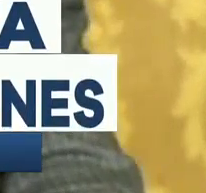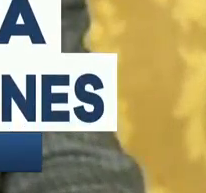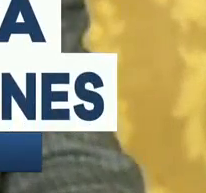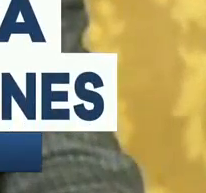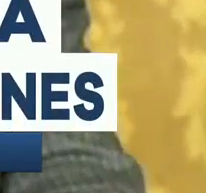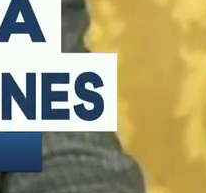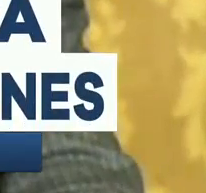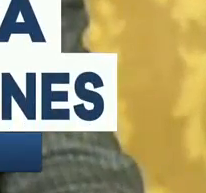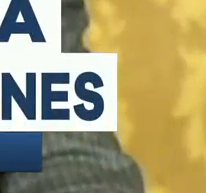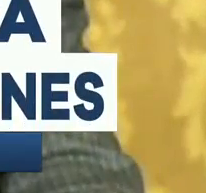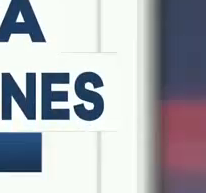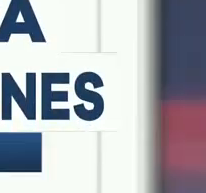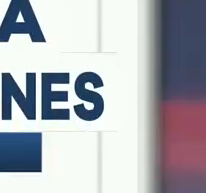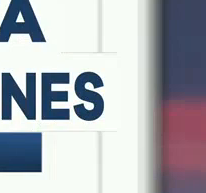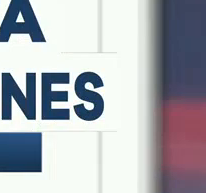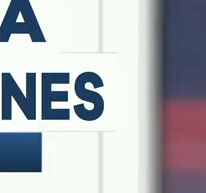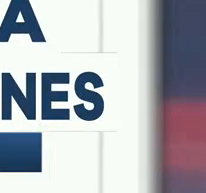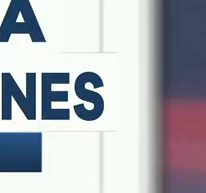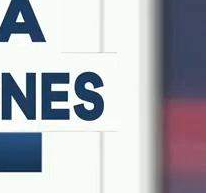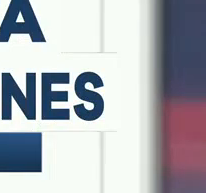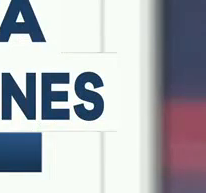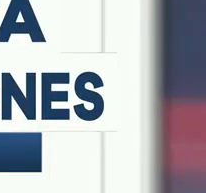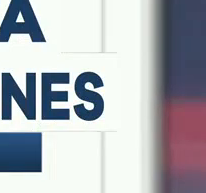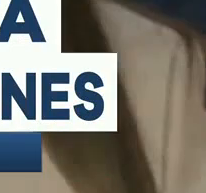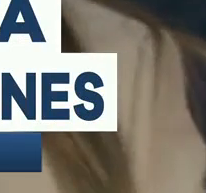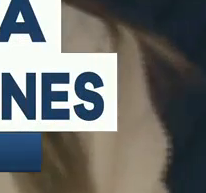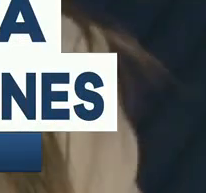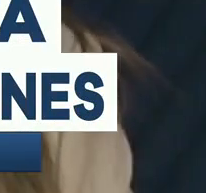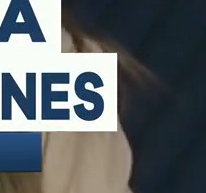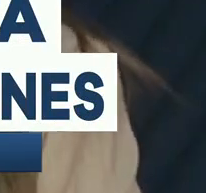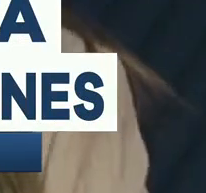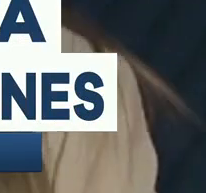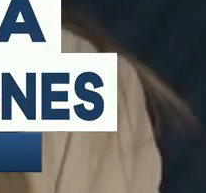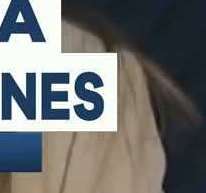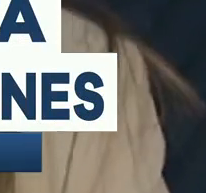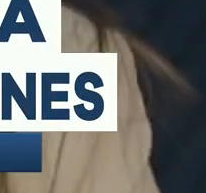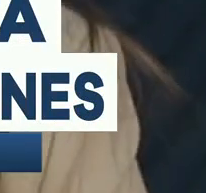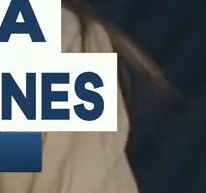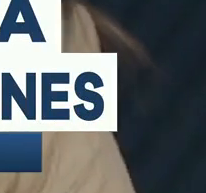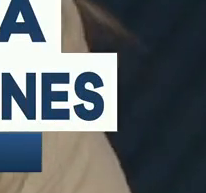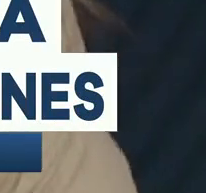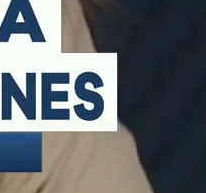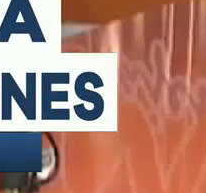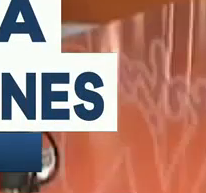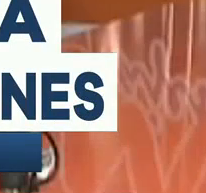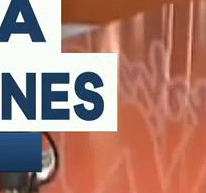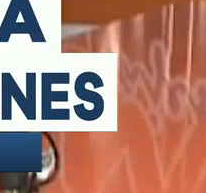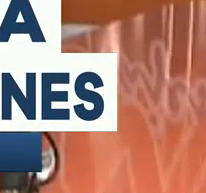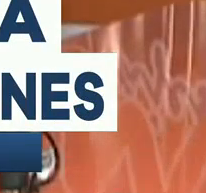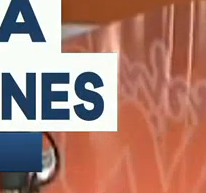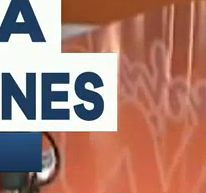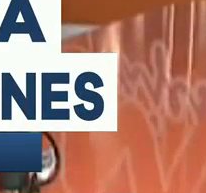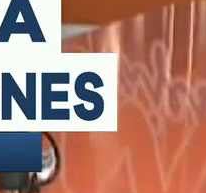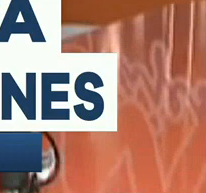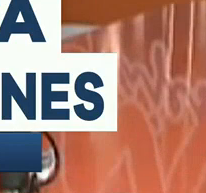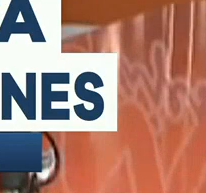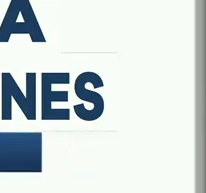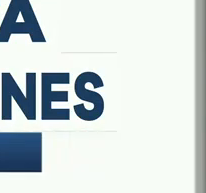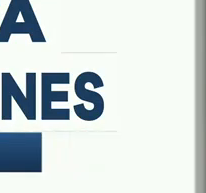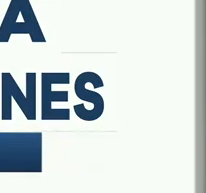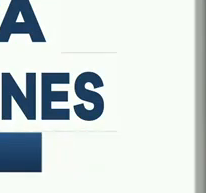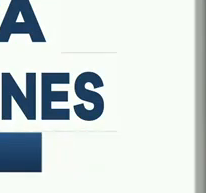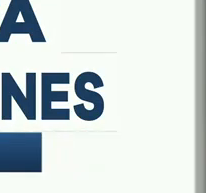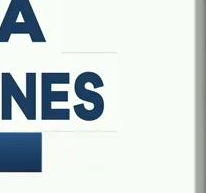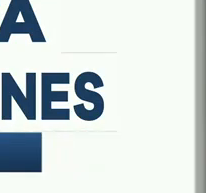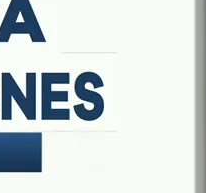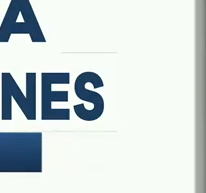presidente Lenín Moreno liberó de sus funciones a la vicepresidenta María Alejandra Vicuña para que se pueda defender de las acusaciones